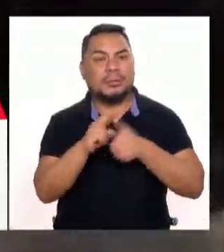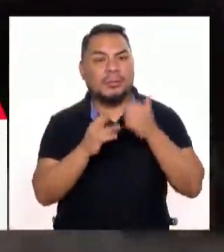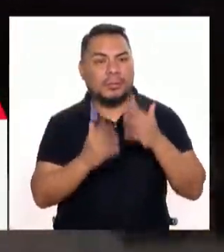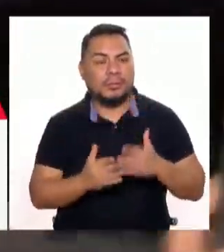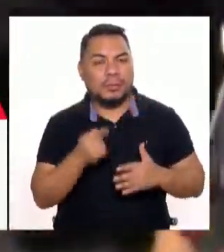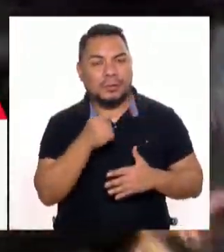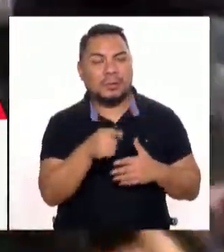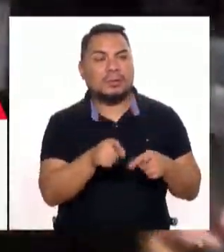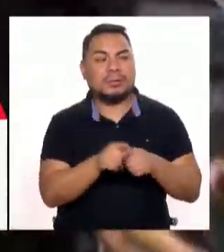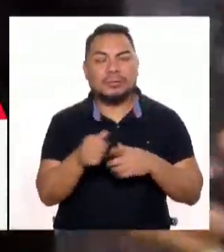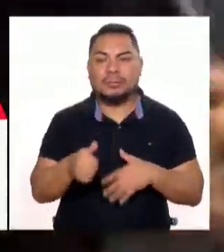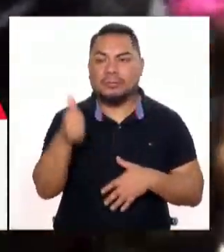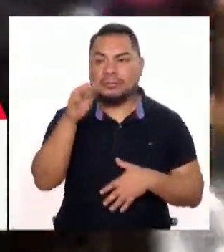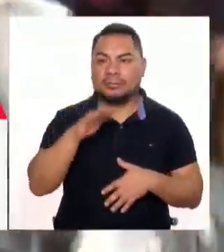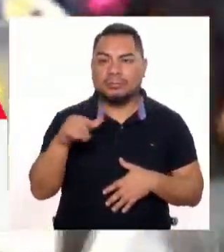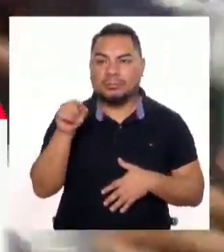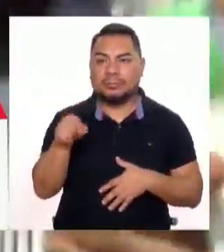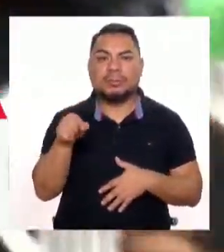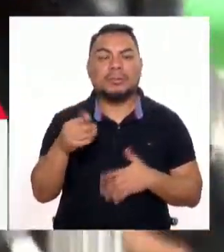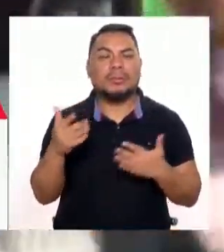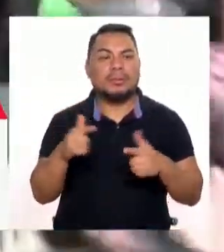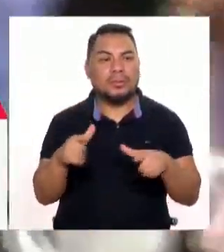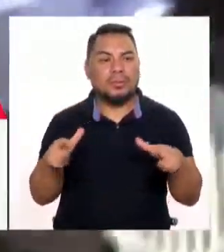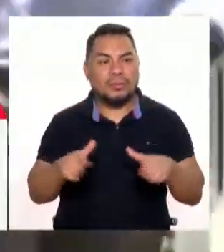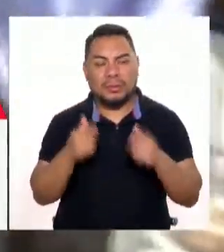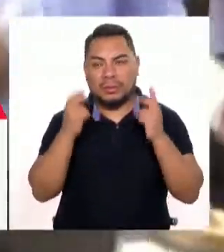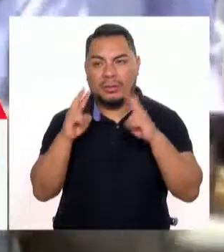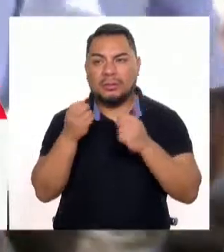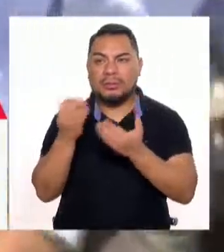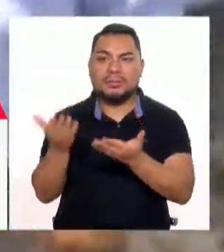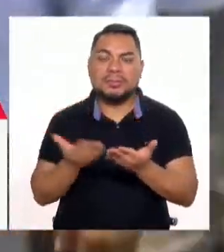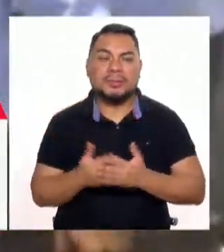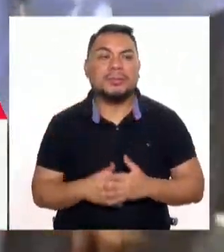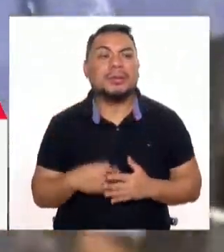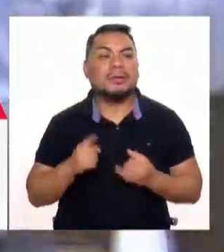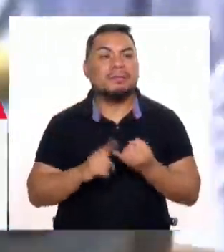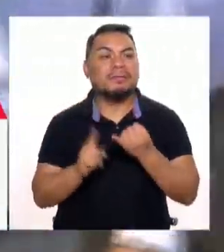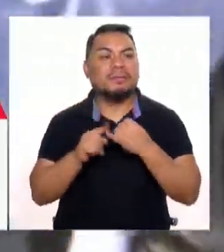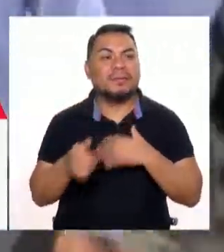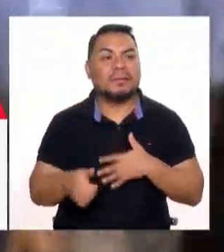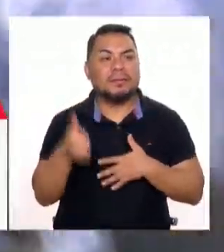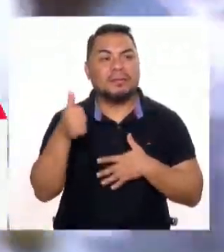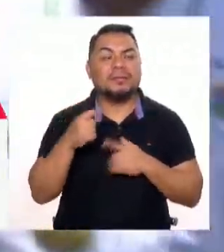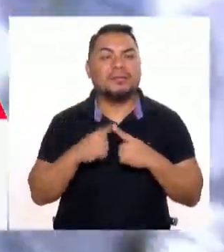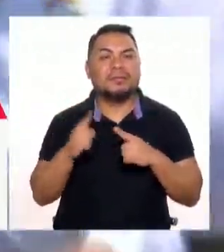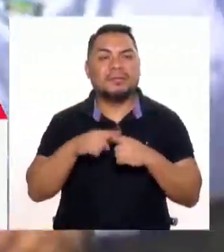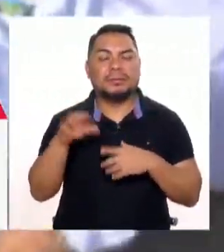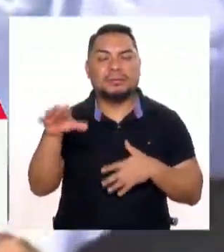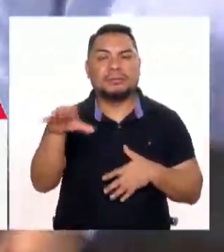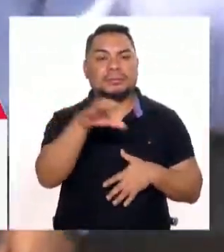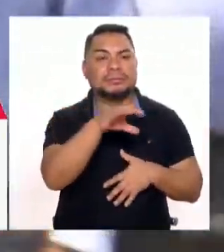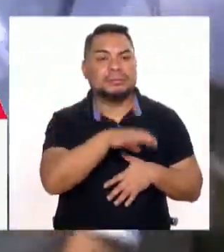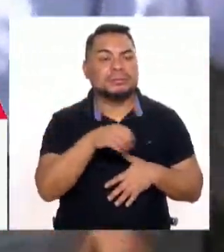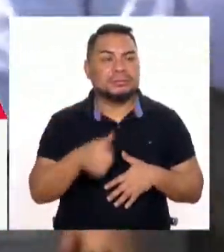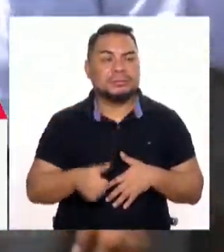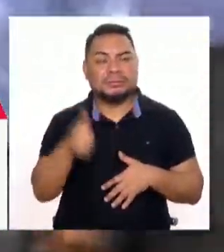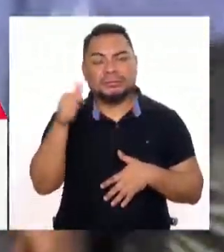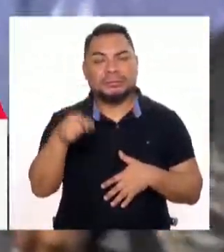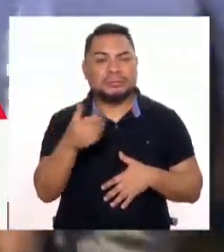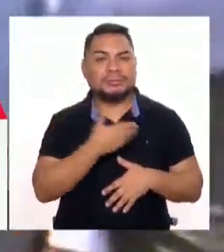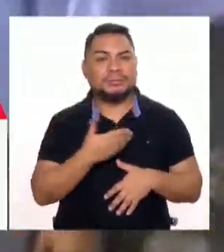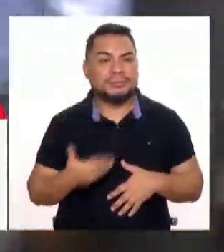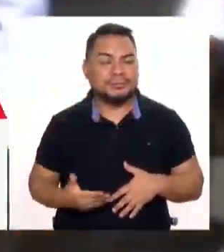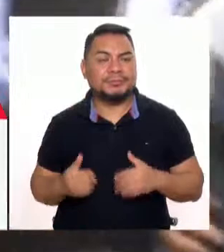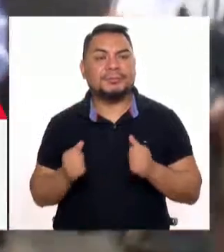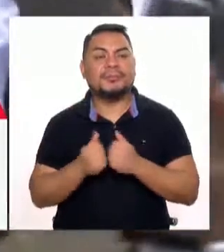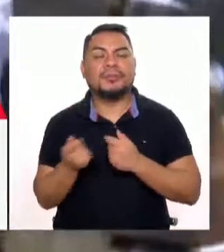como los prefectos también en este lugar vemos también a funcionarios de las diferentes entidades de el estado